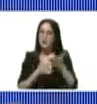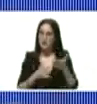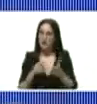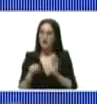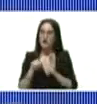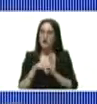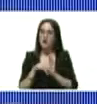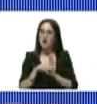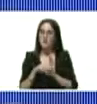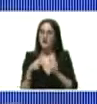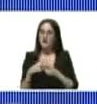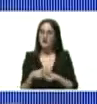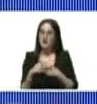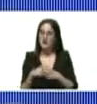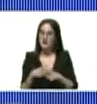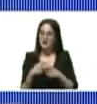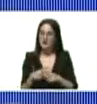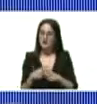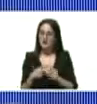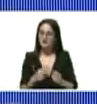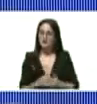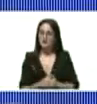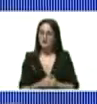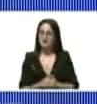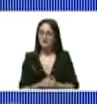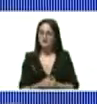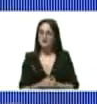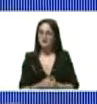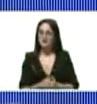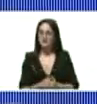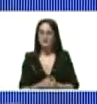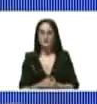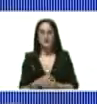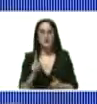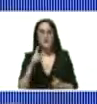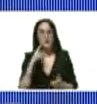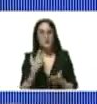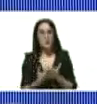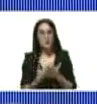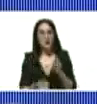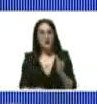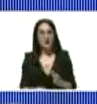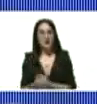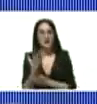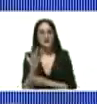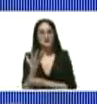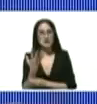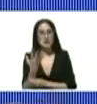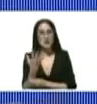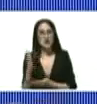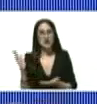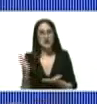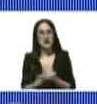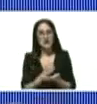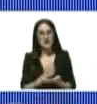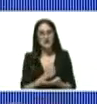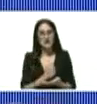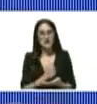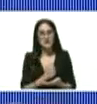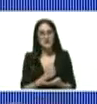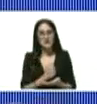normas técnicas. También, como usted sabe, hemos propuesto la creación, la eliminación